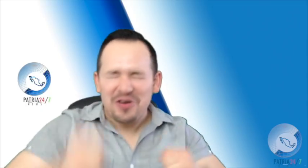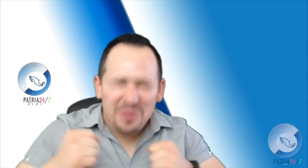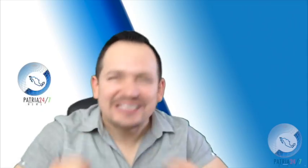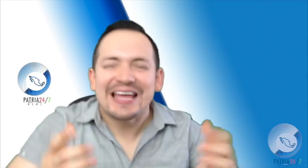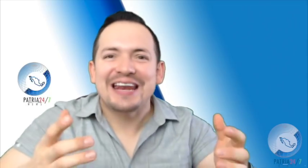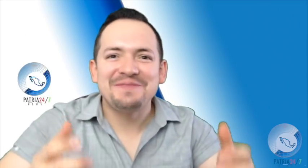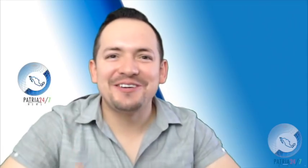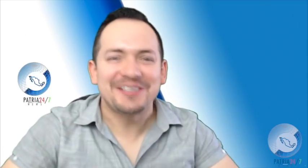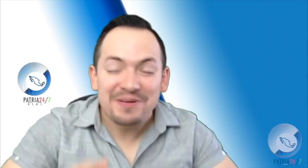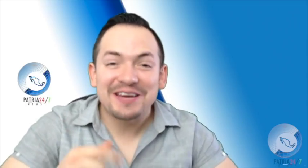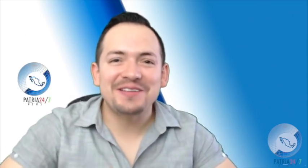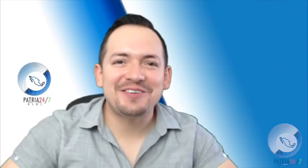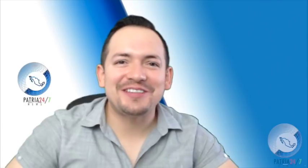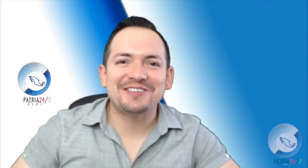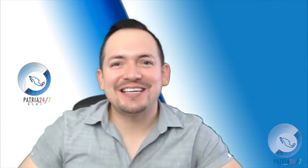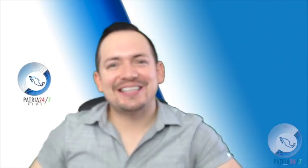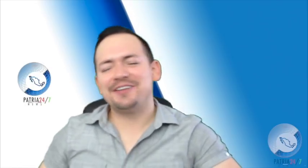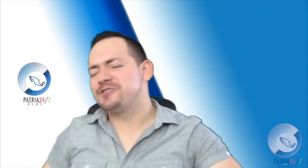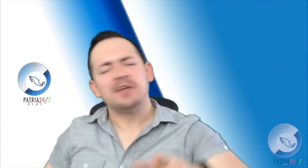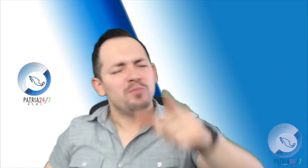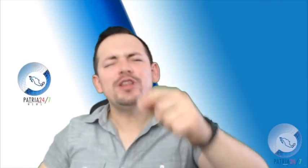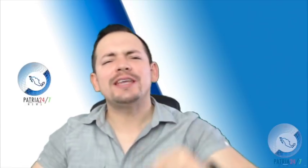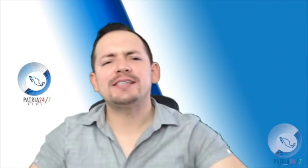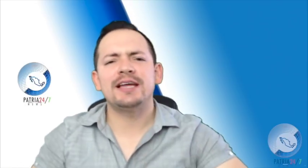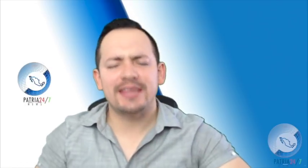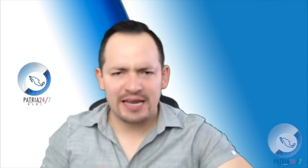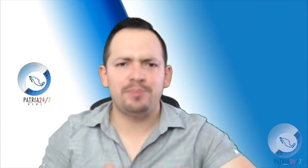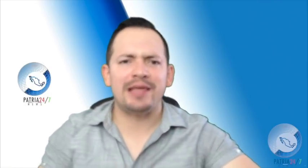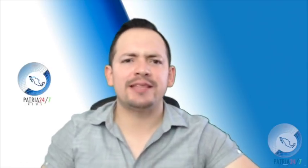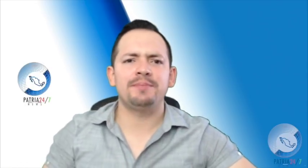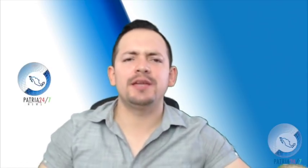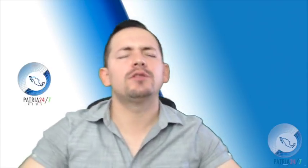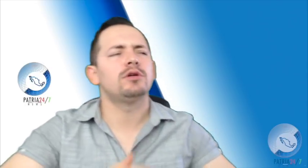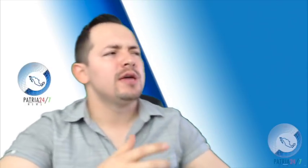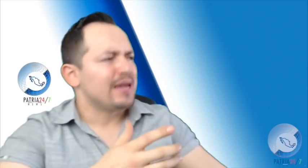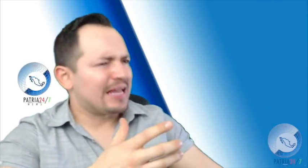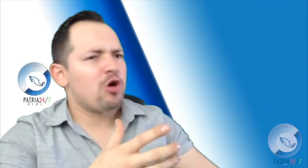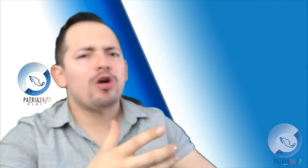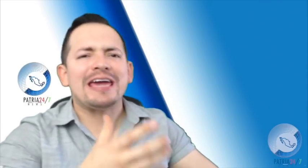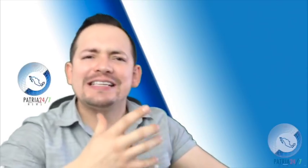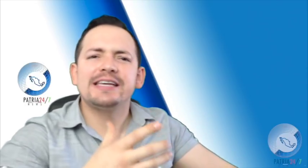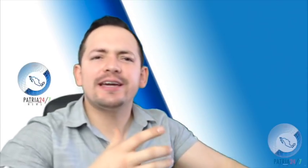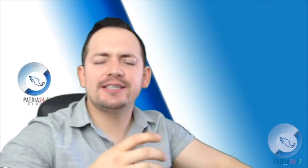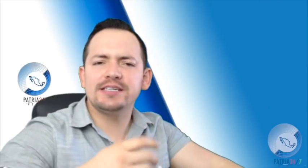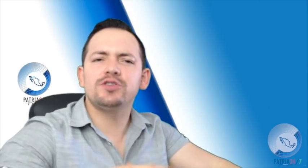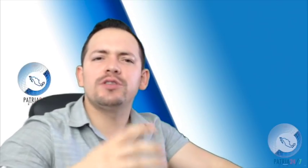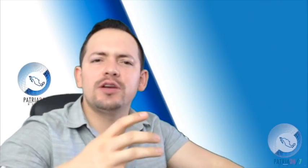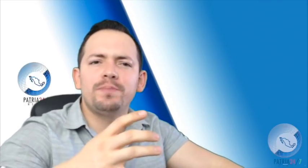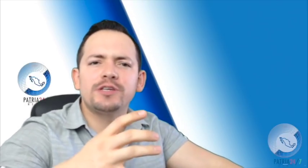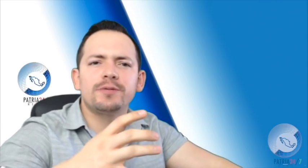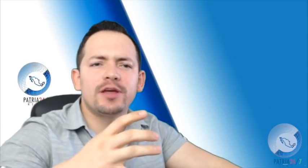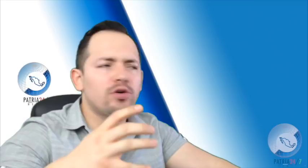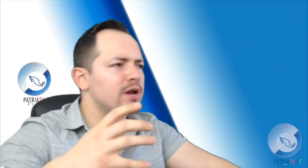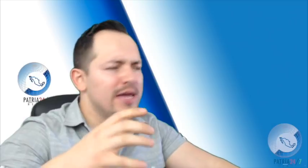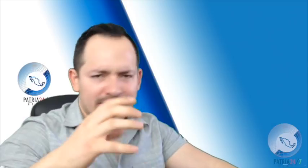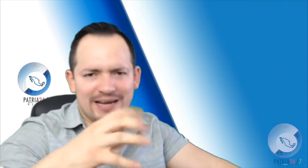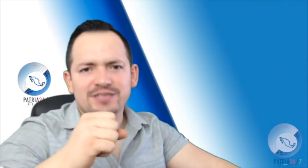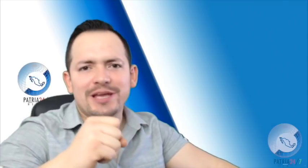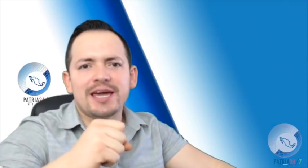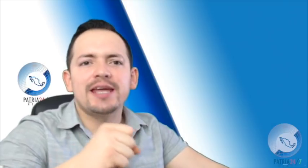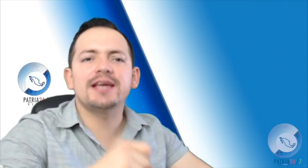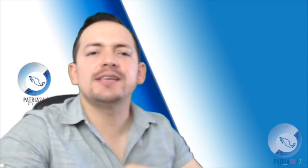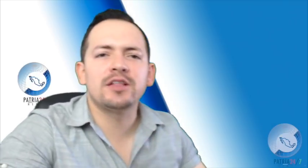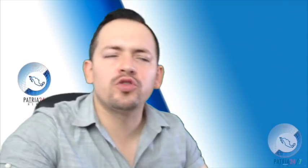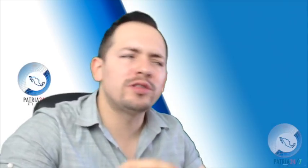wow! ¿Cómo están, amigos de Patria 24/7 News? Muy interesante el planteamiento. Creo que este ejercicio de López Obrador, de